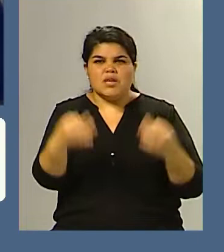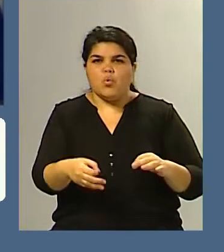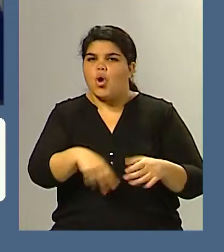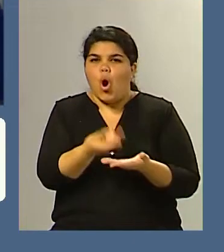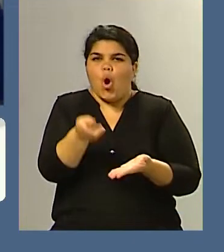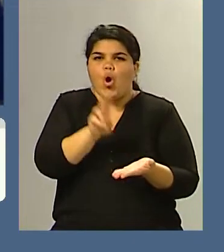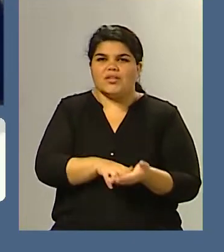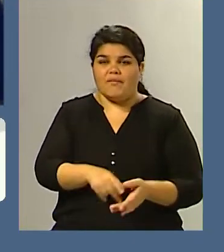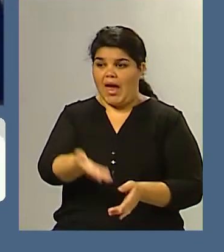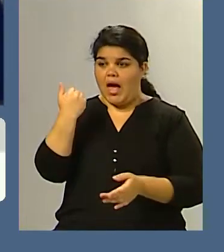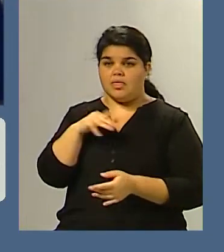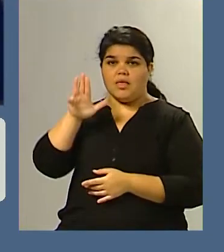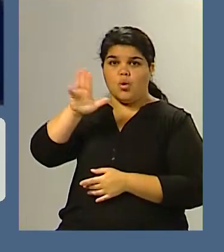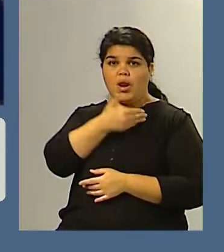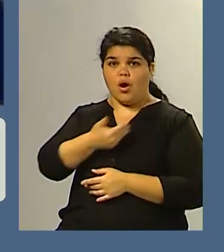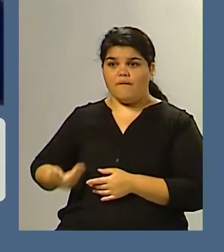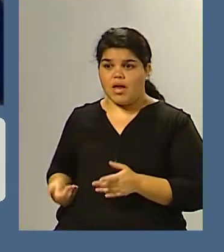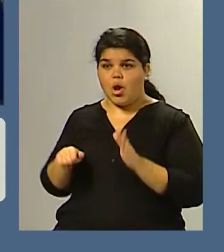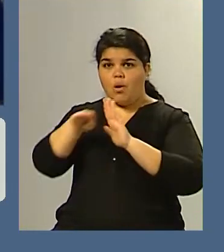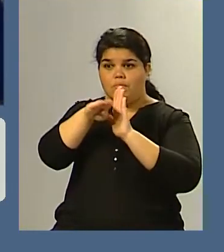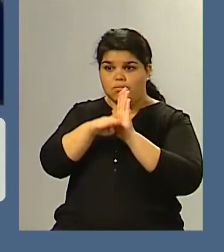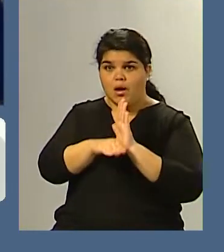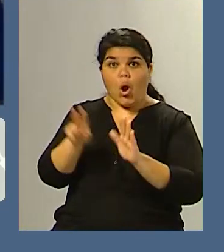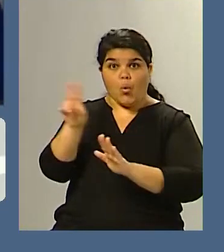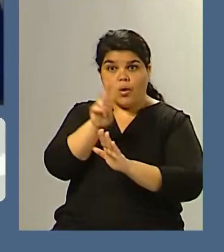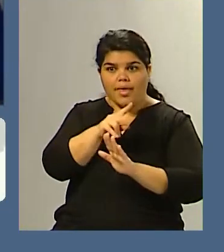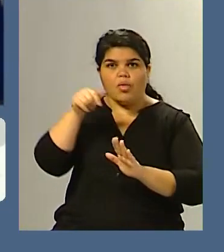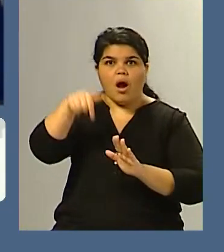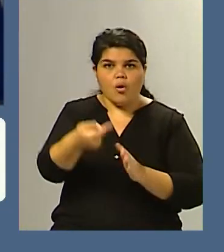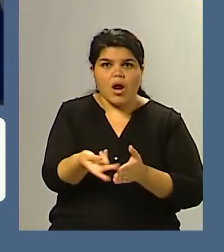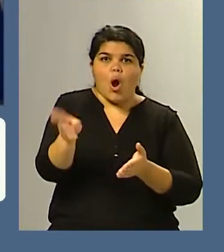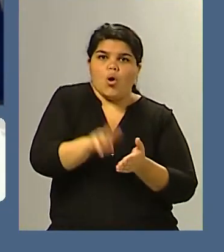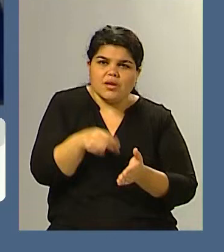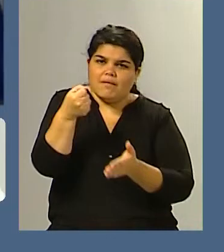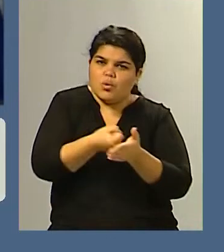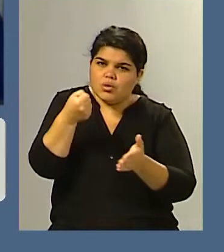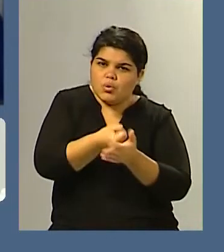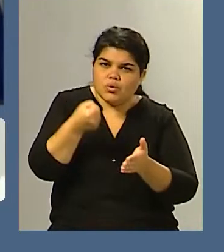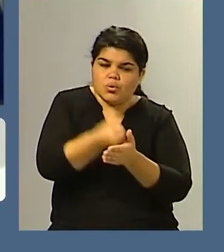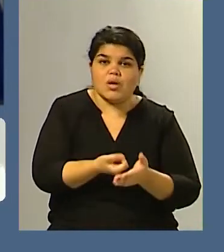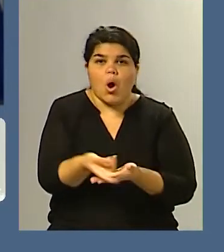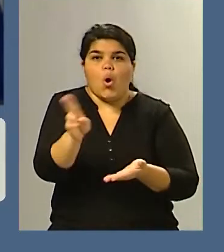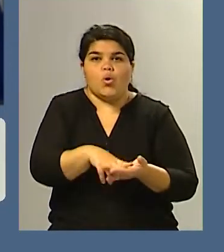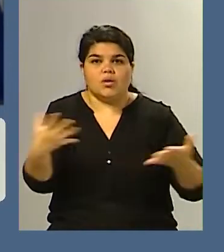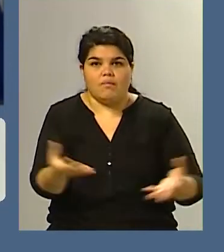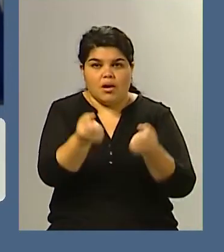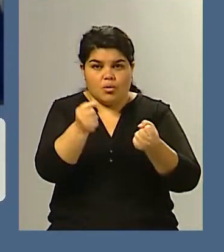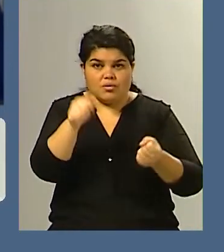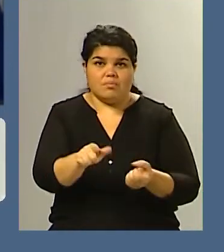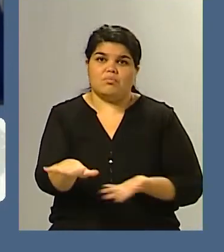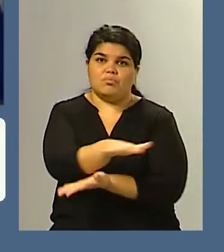porque senão seria algo muito surpresivo para tanto a sociedade no âmbito interno quanto para a sociedade